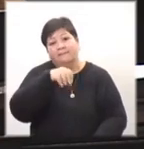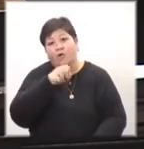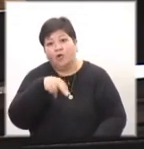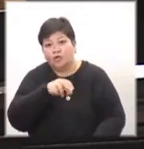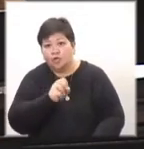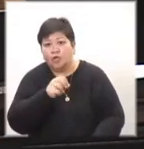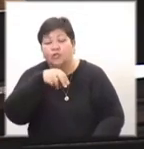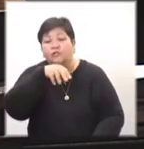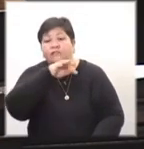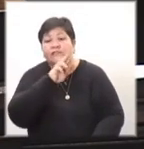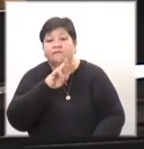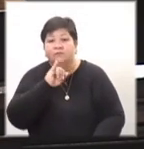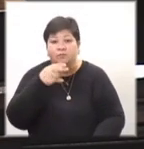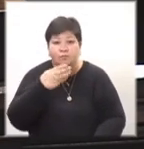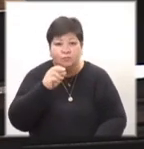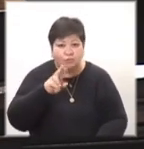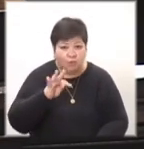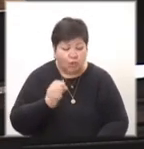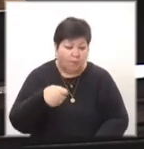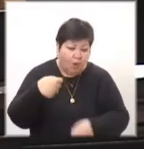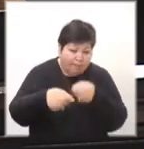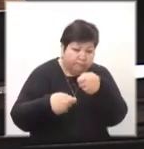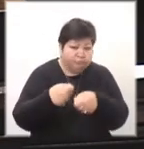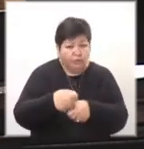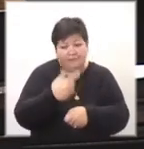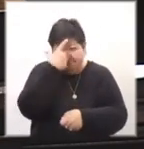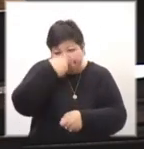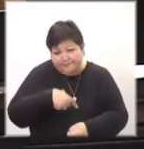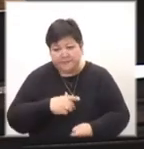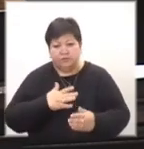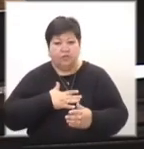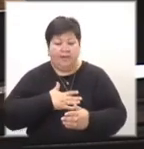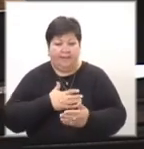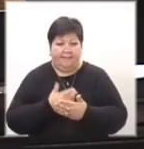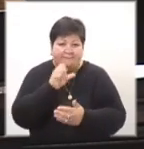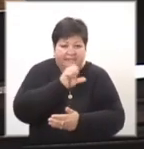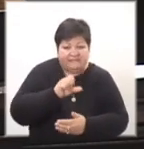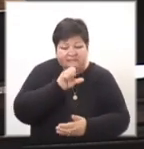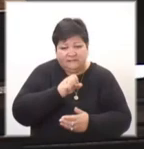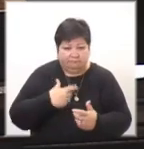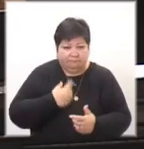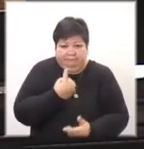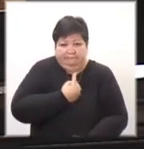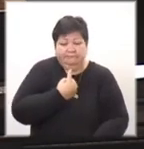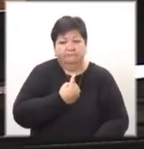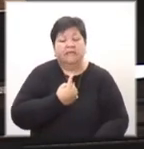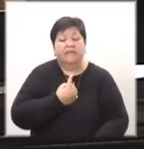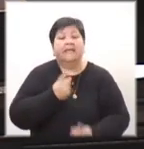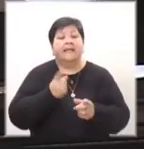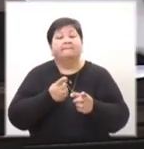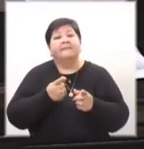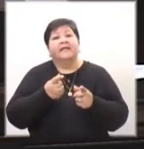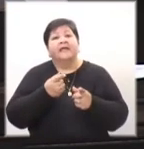del monotributo social. Se mejoraron los subsidios de desempleo y enfermedad.